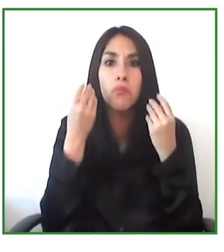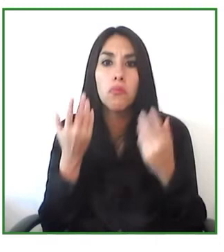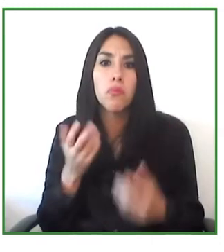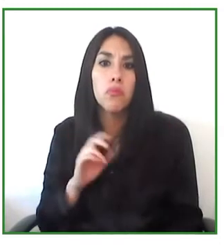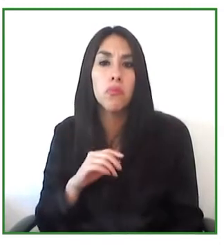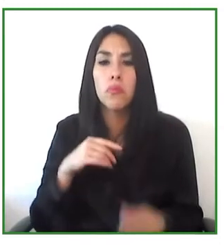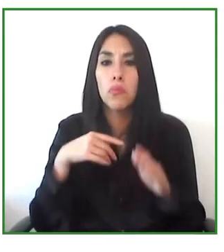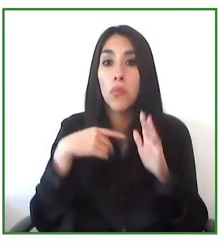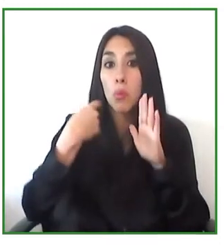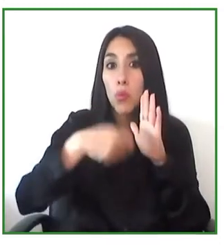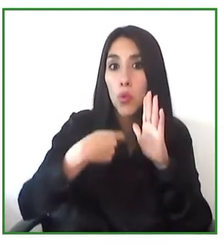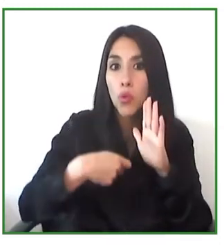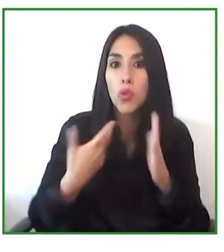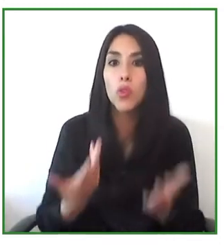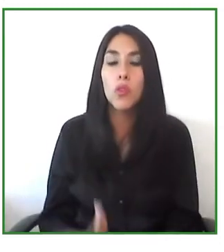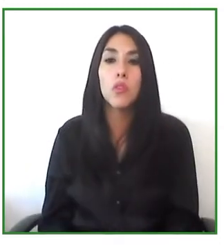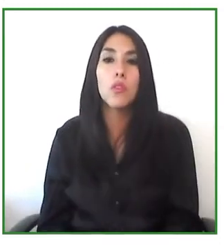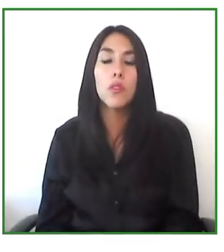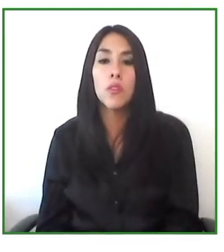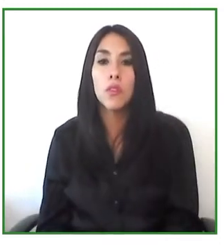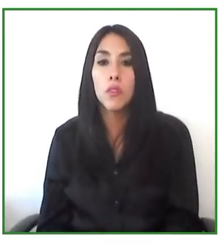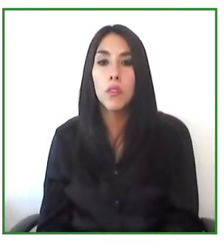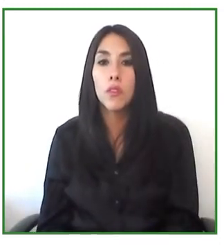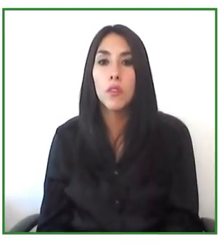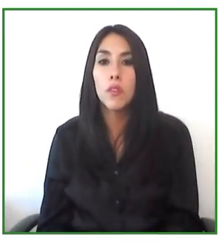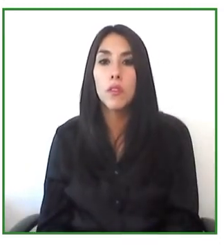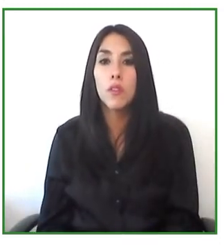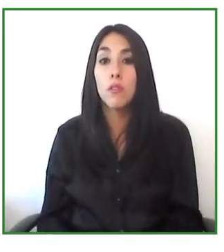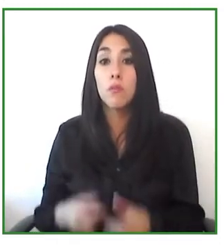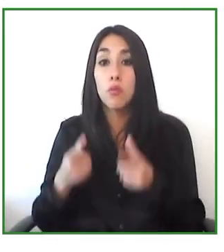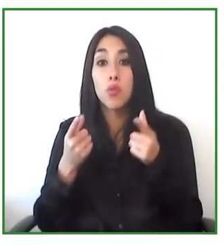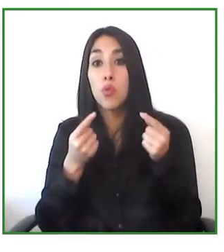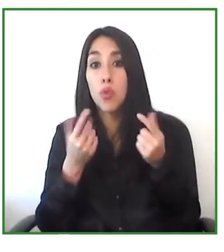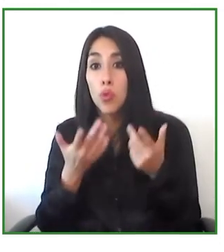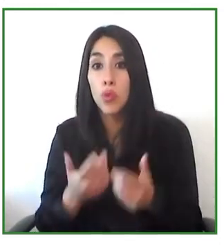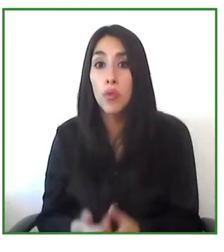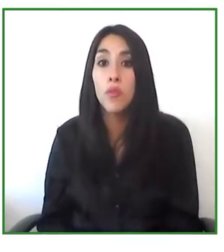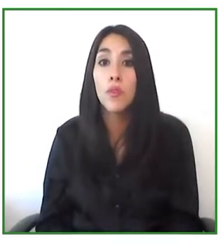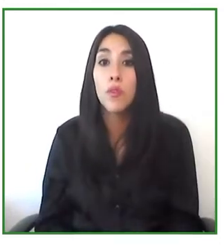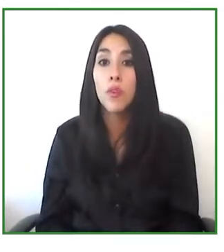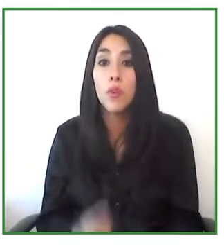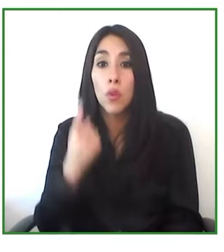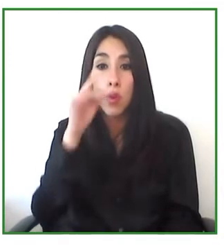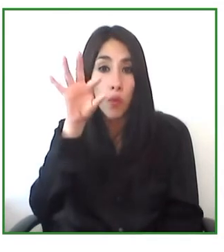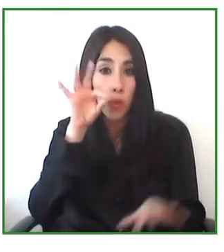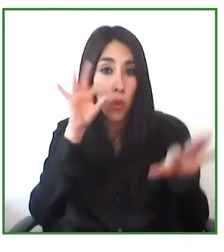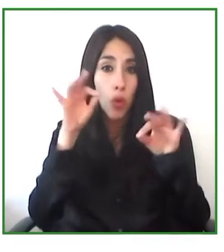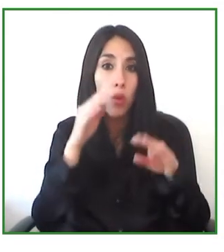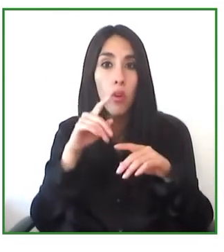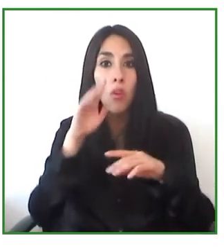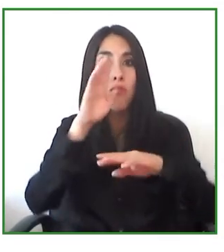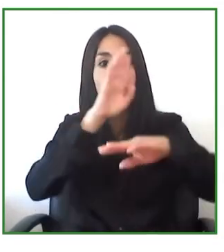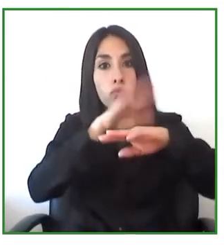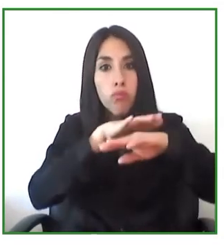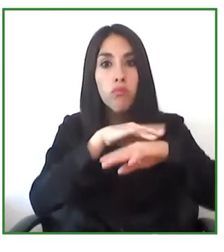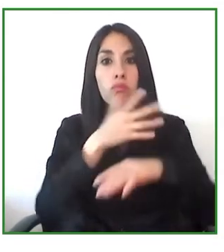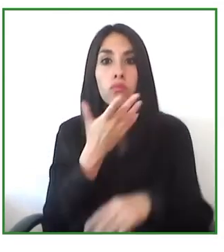Estamos también haciendo la mensuración de las solicitudes en oportunidades laborales.